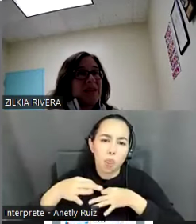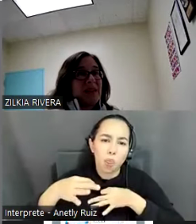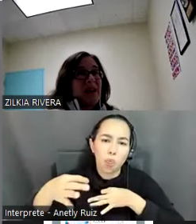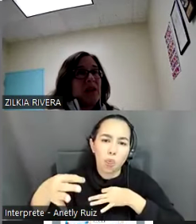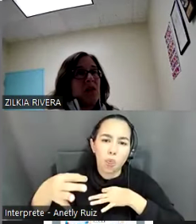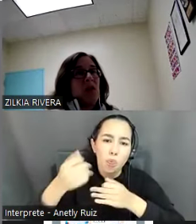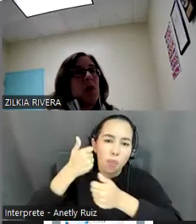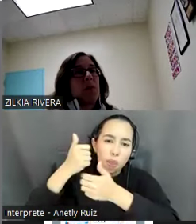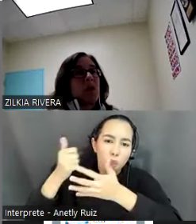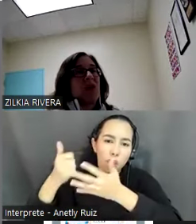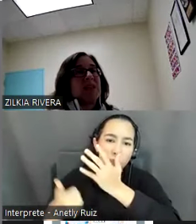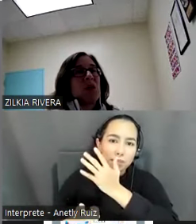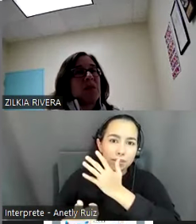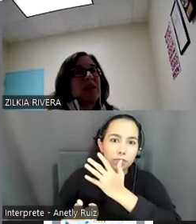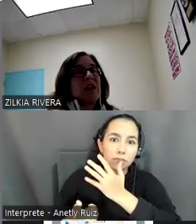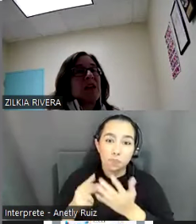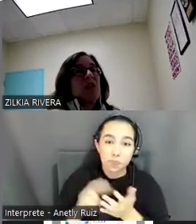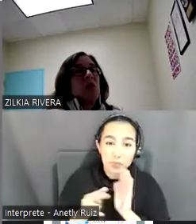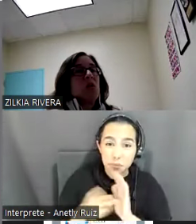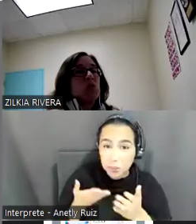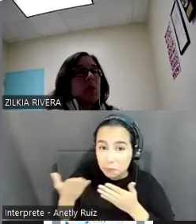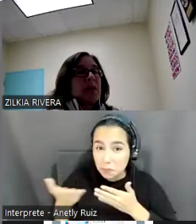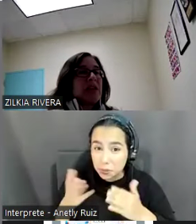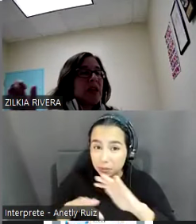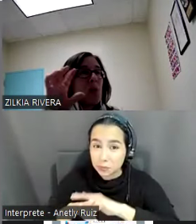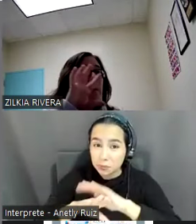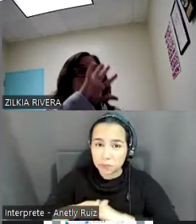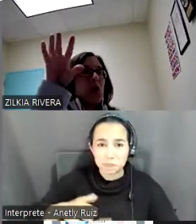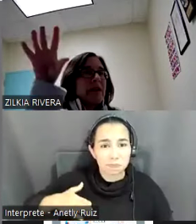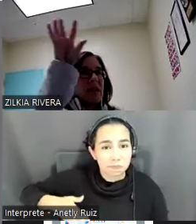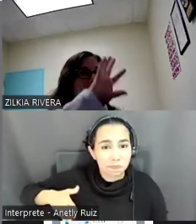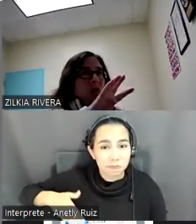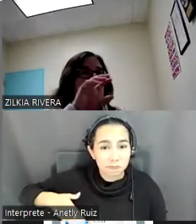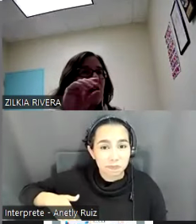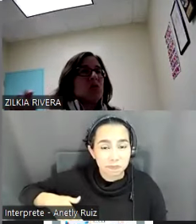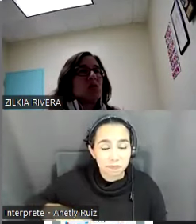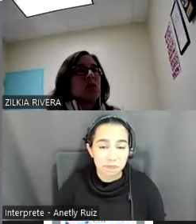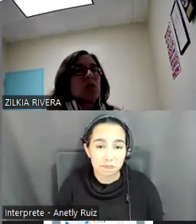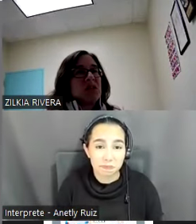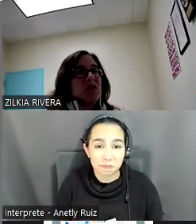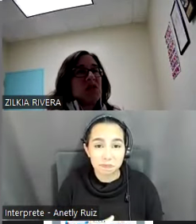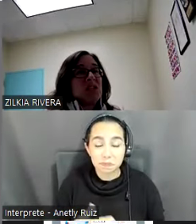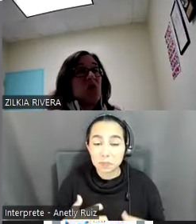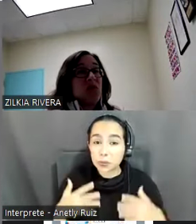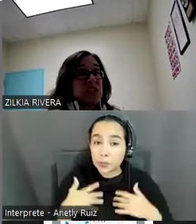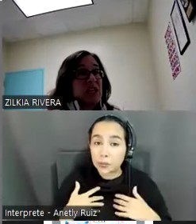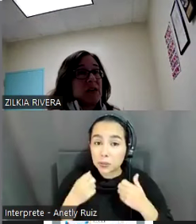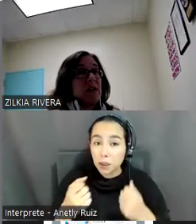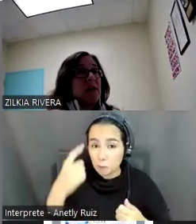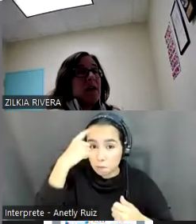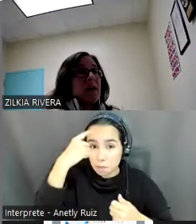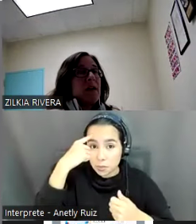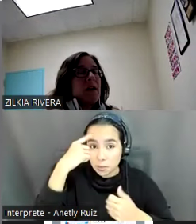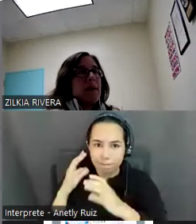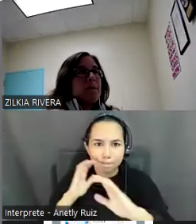intervenir bastante tarde, ¿no? Y los proveedores de salud mental usualmente estamos poco conectados a los otros tipos de servicios de salud